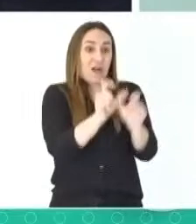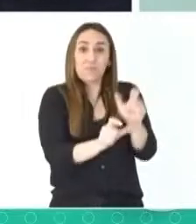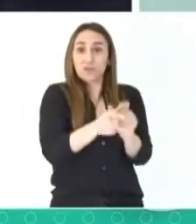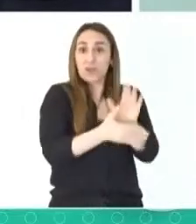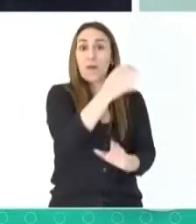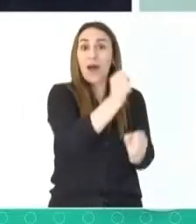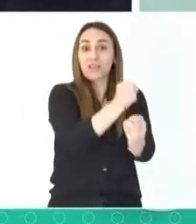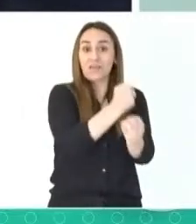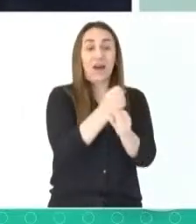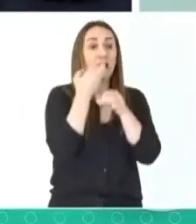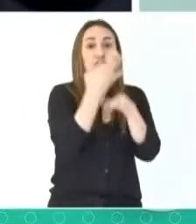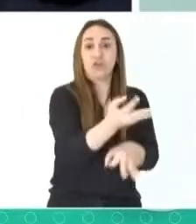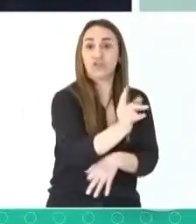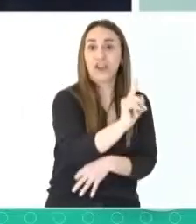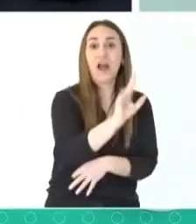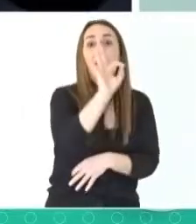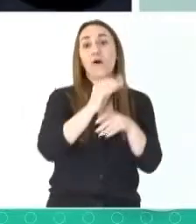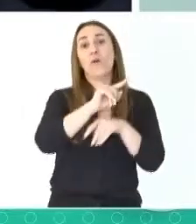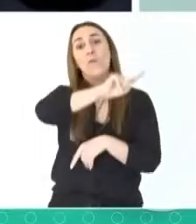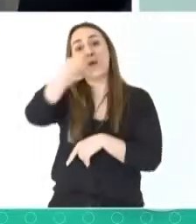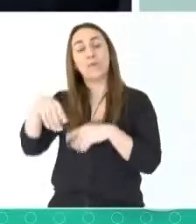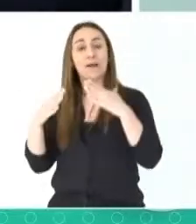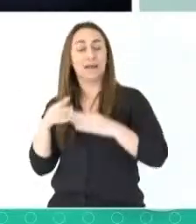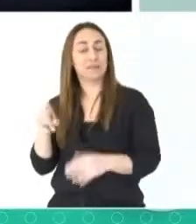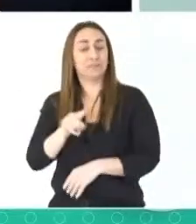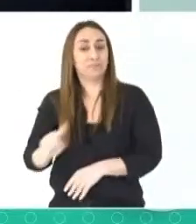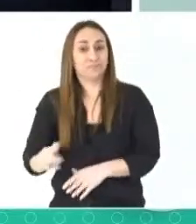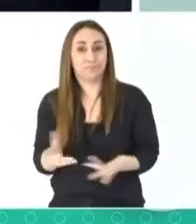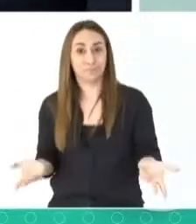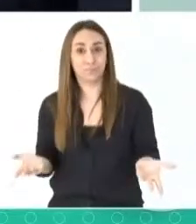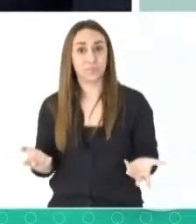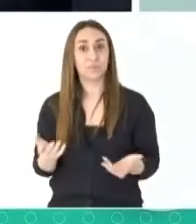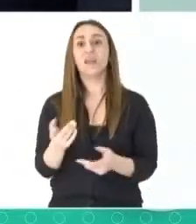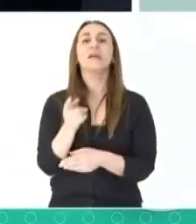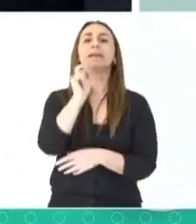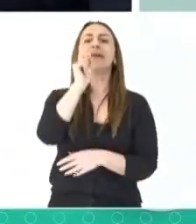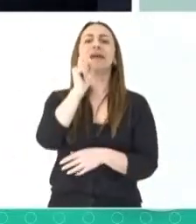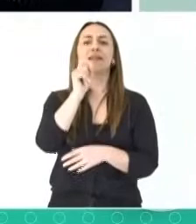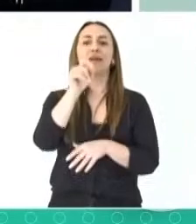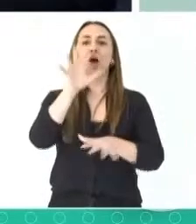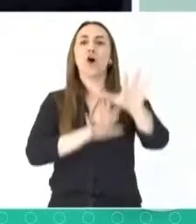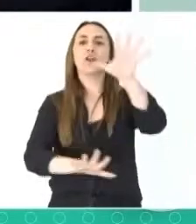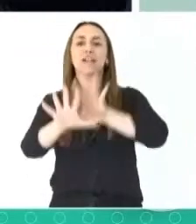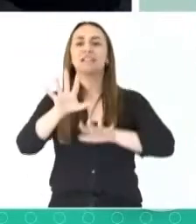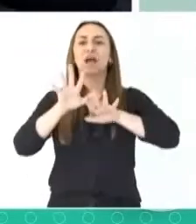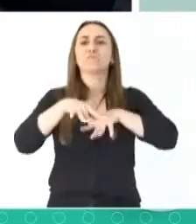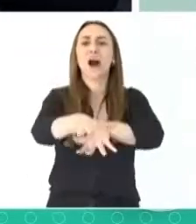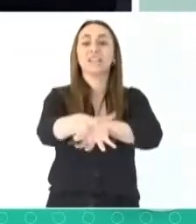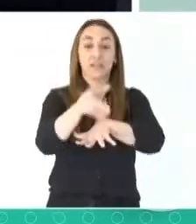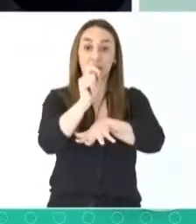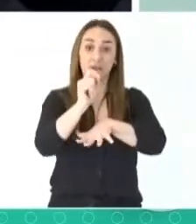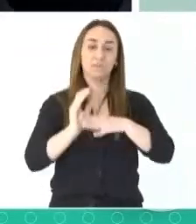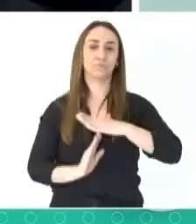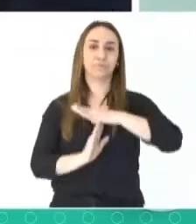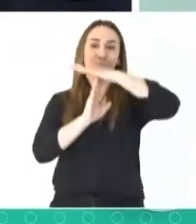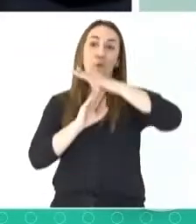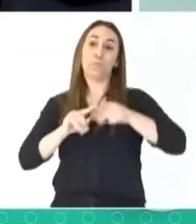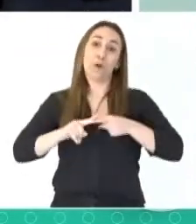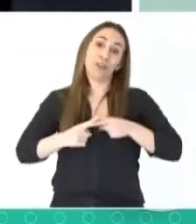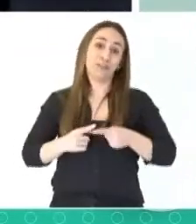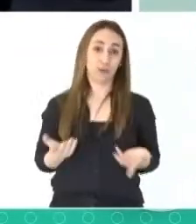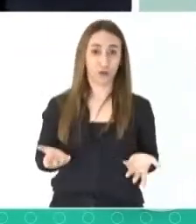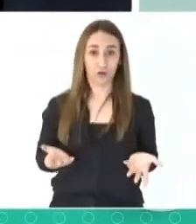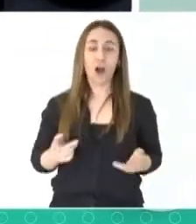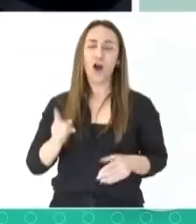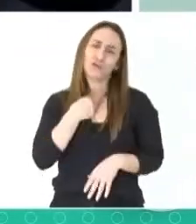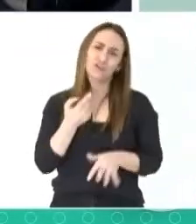ahora bien quien digita el piquete es un dirigente político Nosotros sabemos que tenemos nuestra convicción que